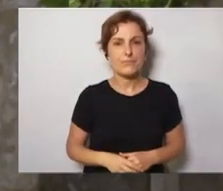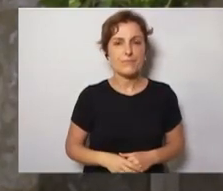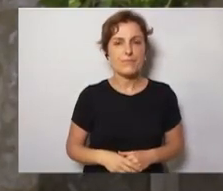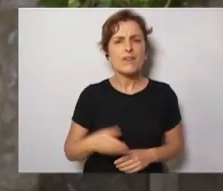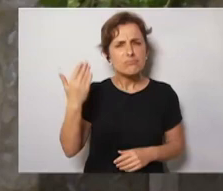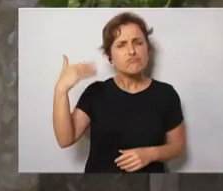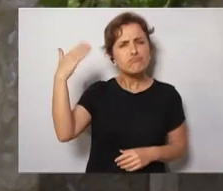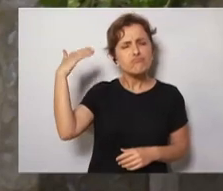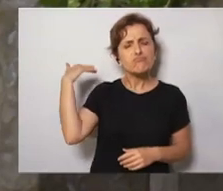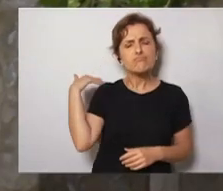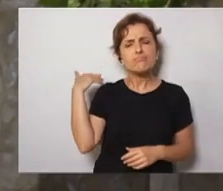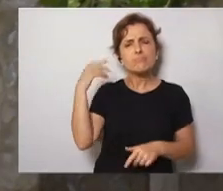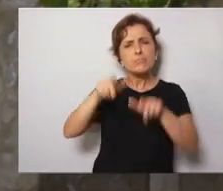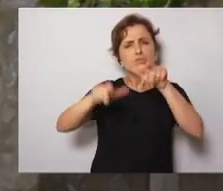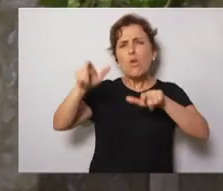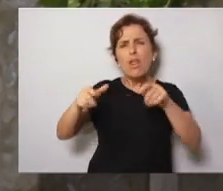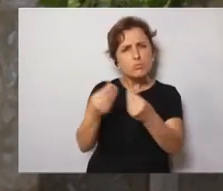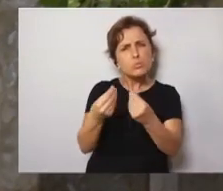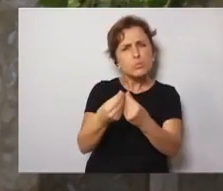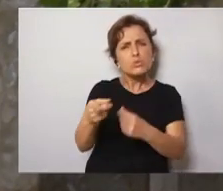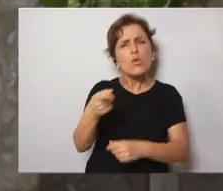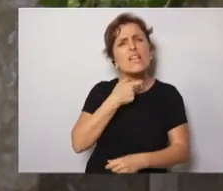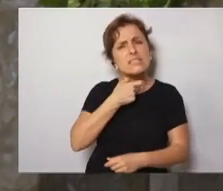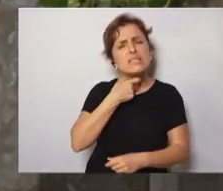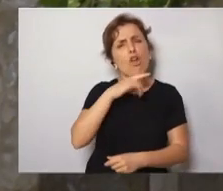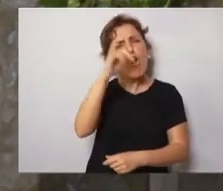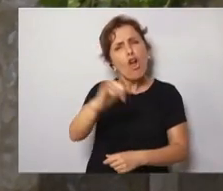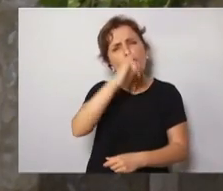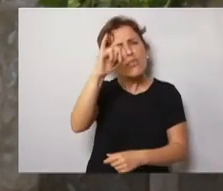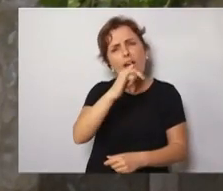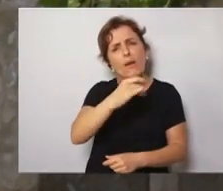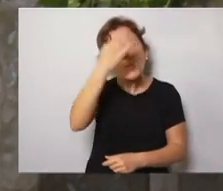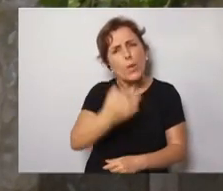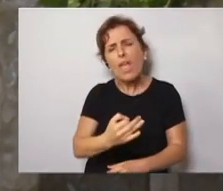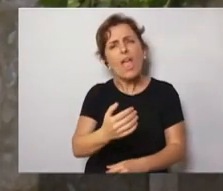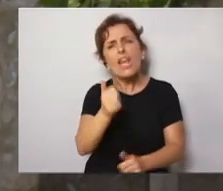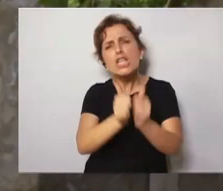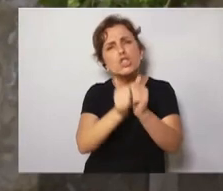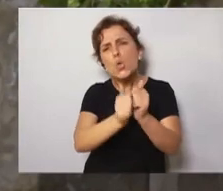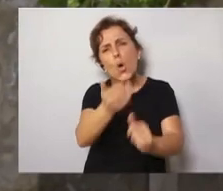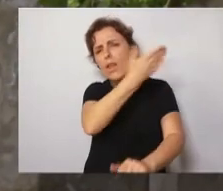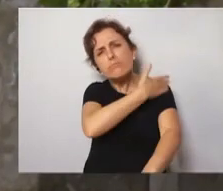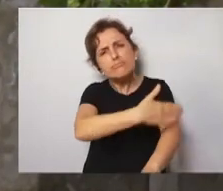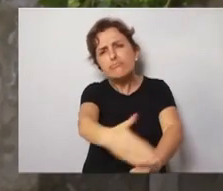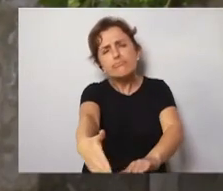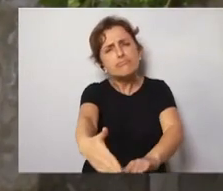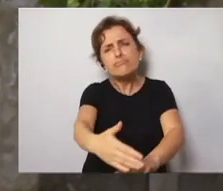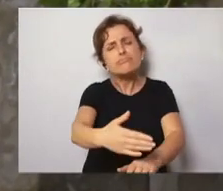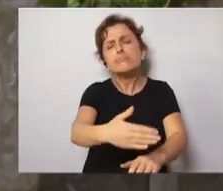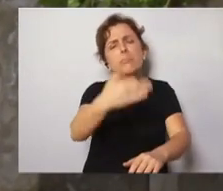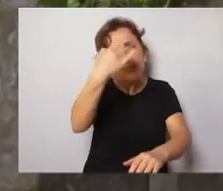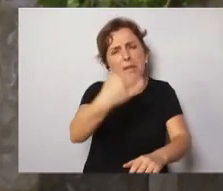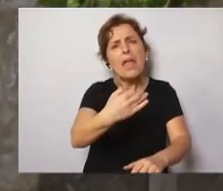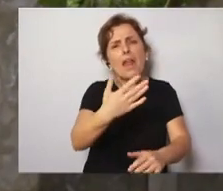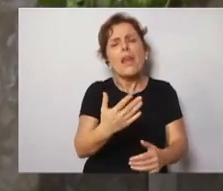muchos han tratado de relatar ordenadamente los acontecimientos que se cumplieron entre nosotros tal como